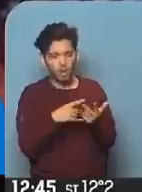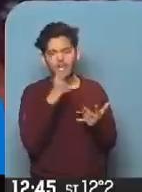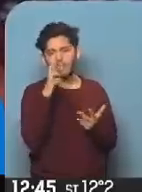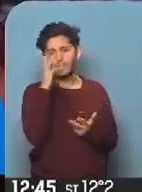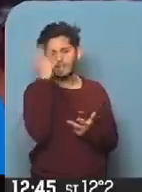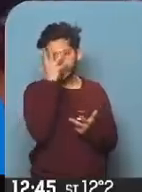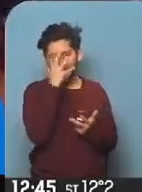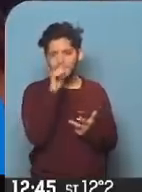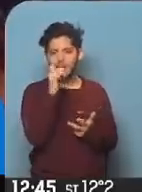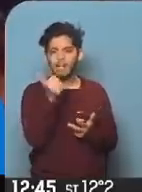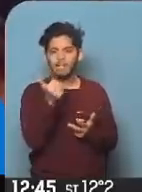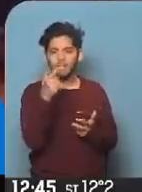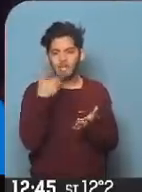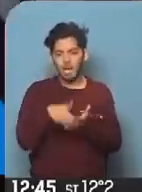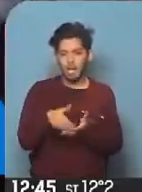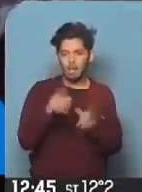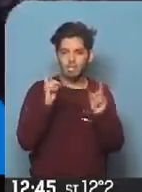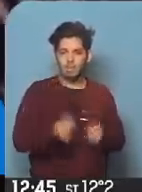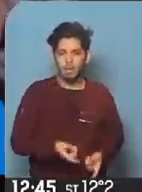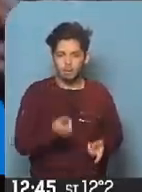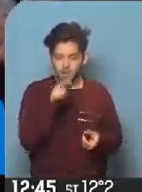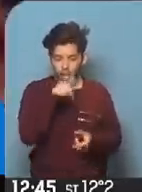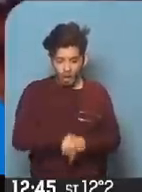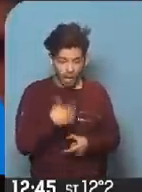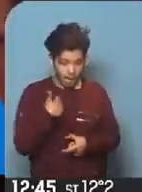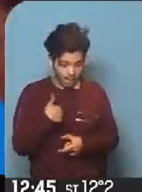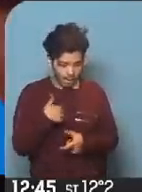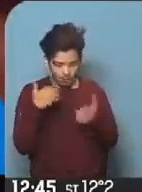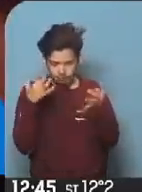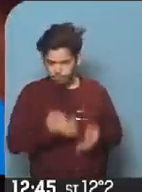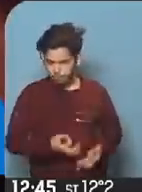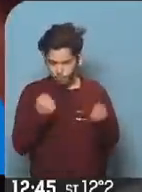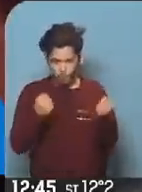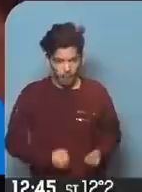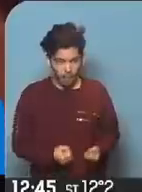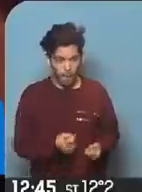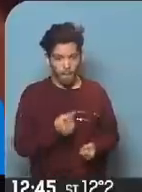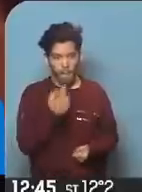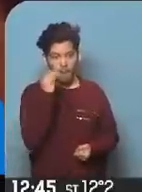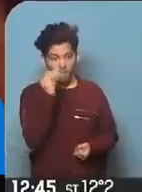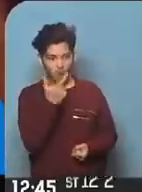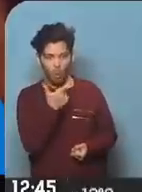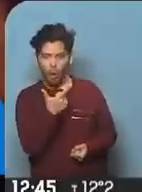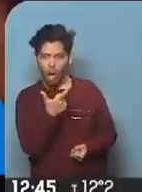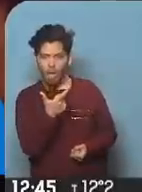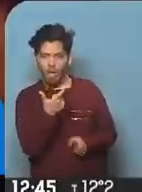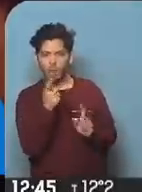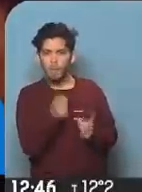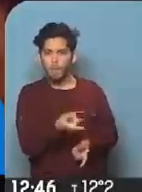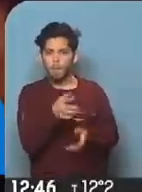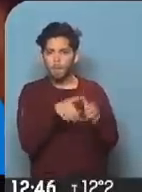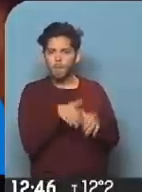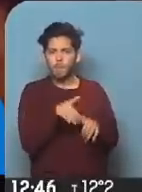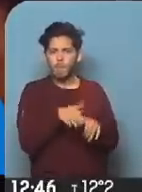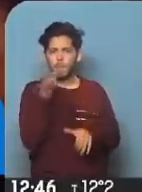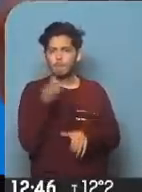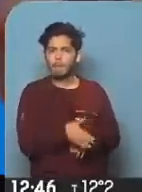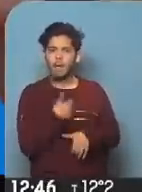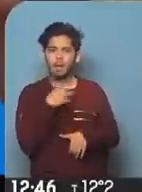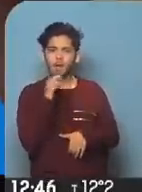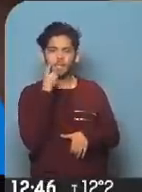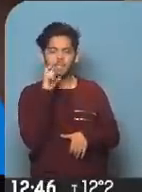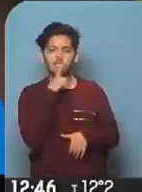muy instaladas en la sociedad civil, en Brasil no lo están. Por lo tanto, está haciendo la sociedad brasileña una elección. Parece que es menos grave ser racista